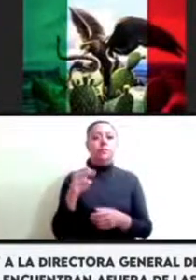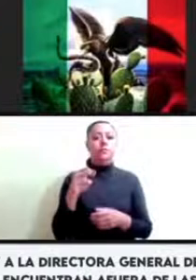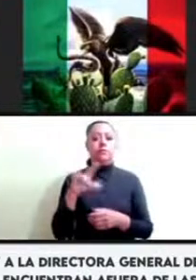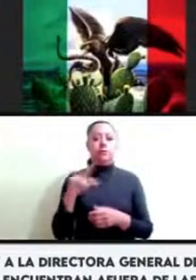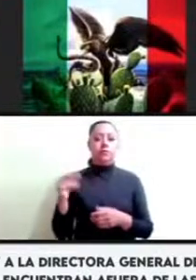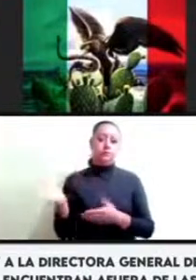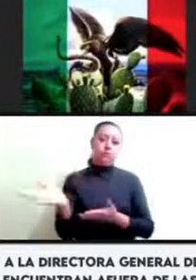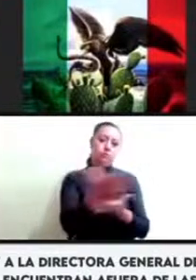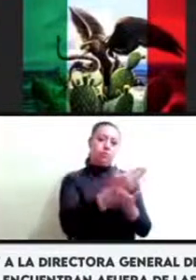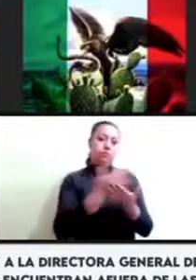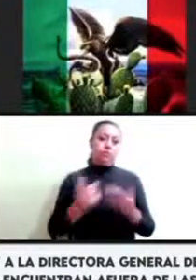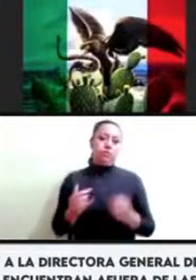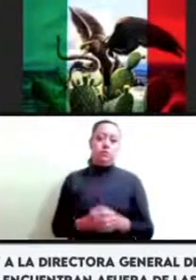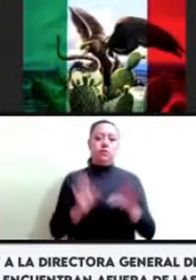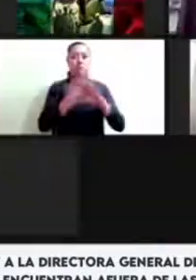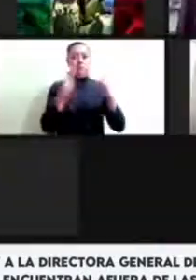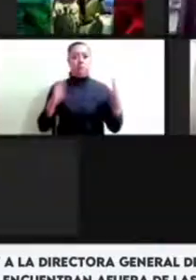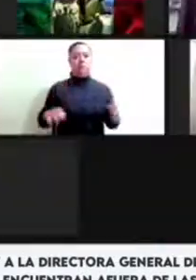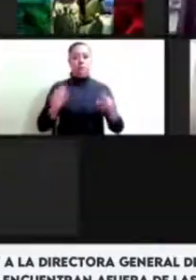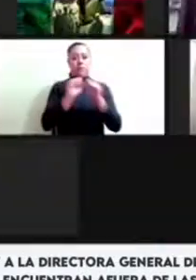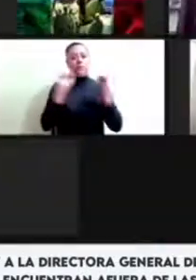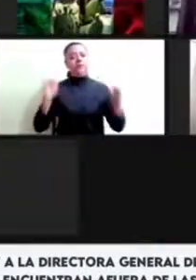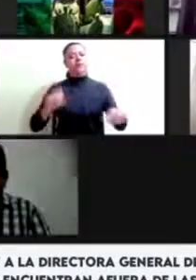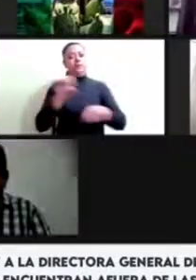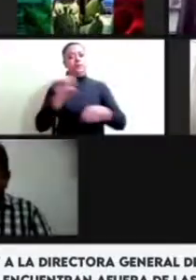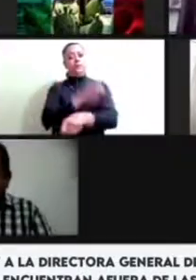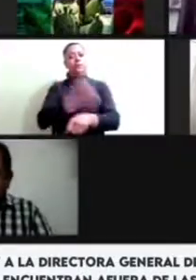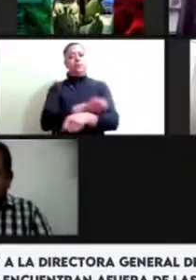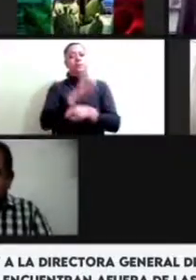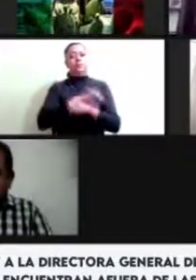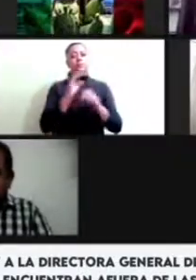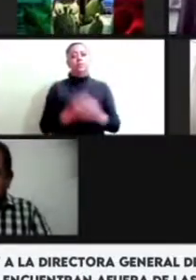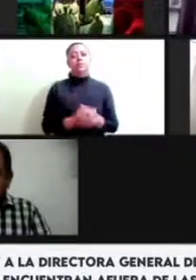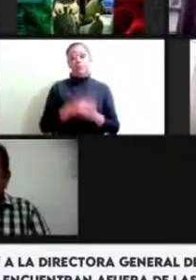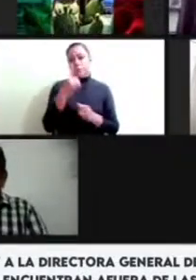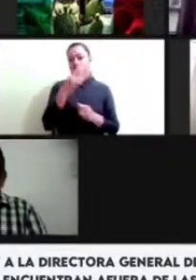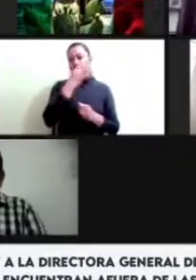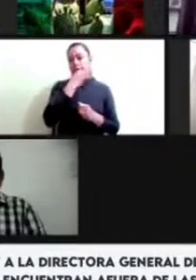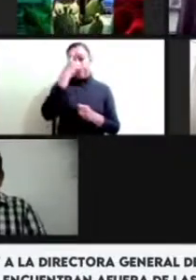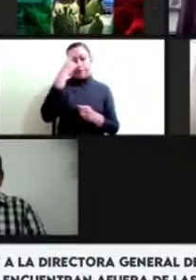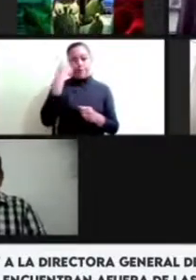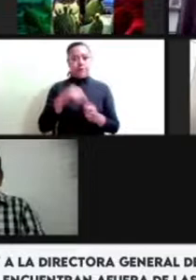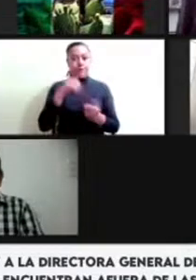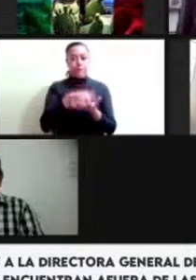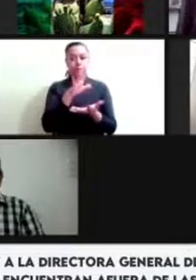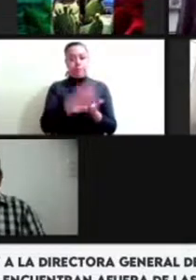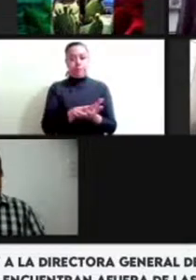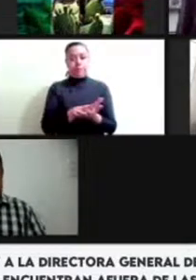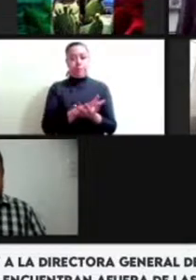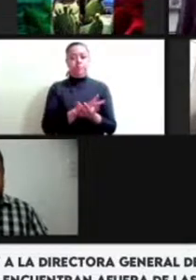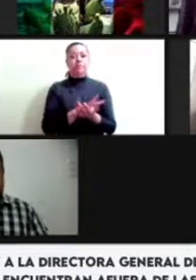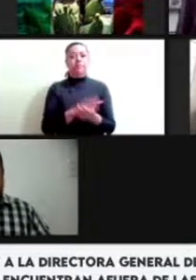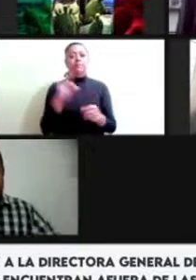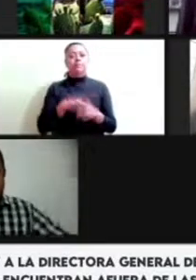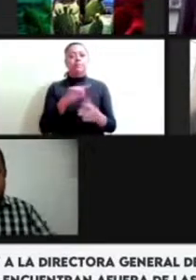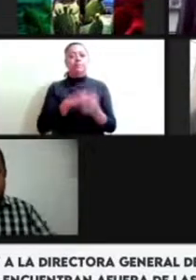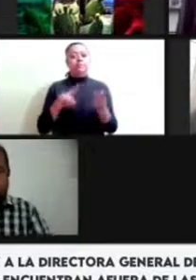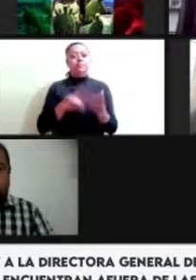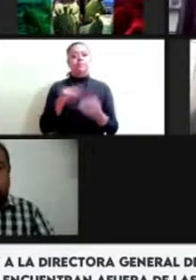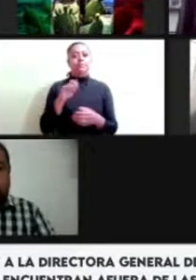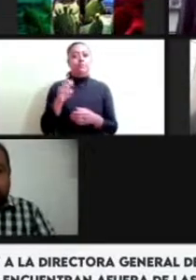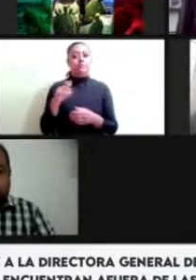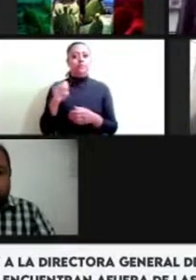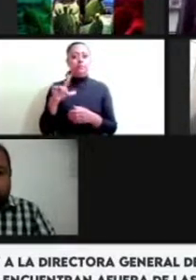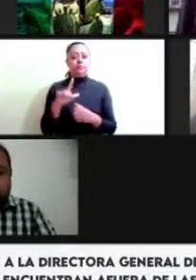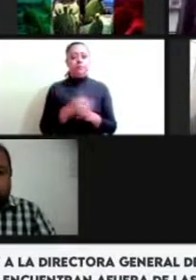Ábrase el sistema electrónico por un minuto con la finalidad de recoger la votación nominal del dictamen en lo general y en lo particular en un solo